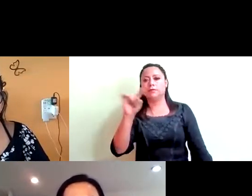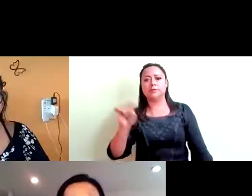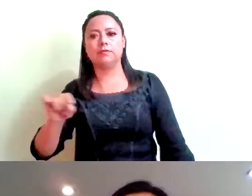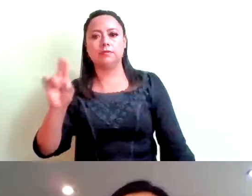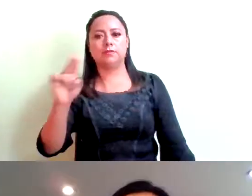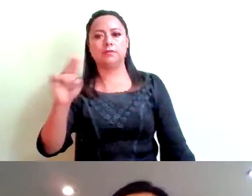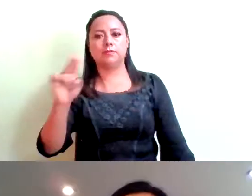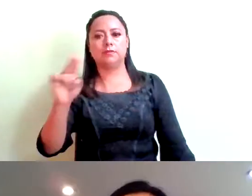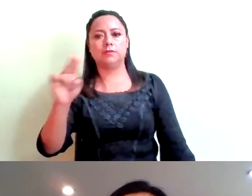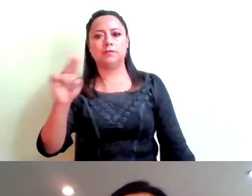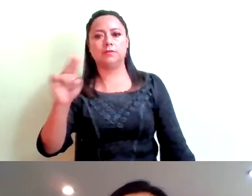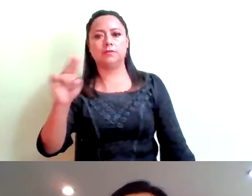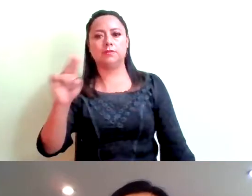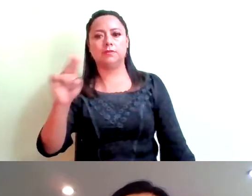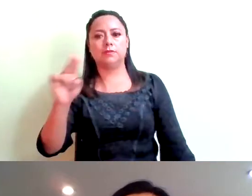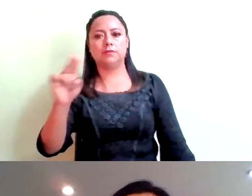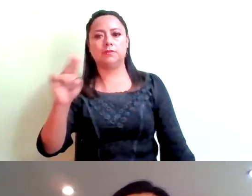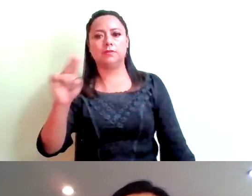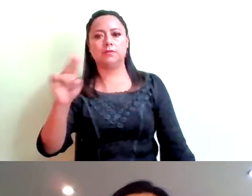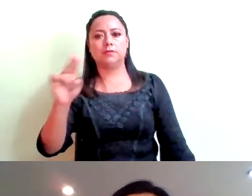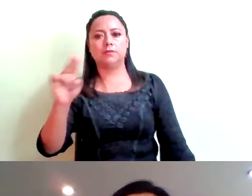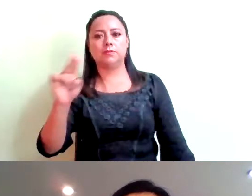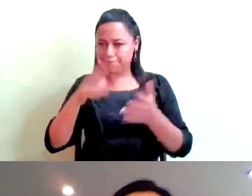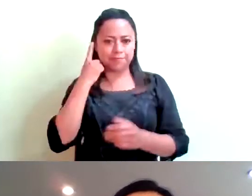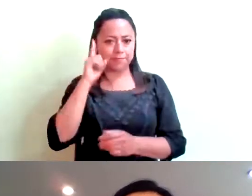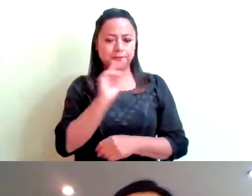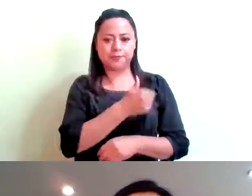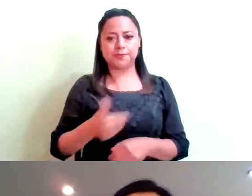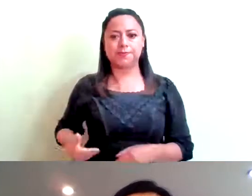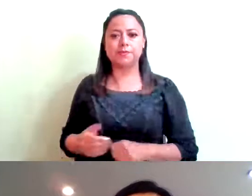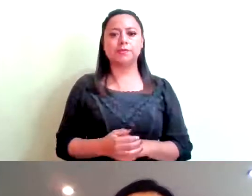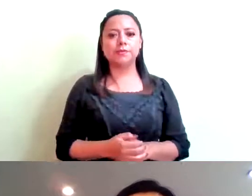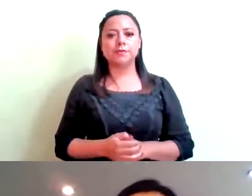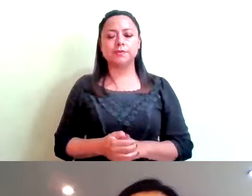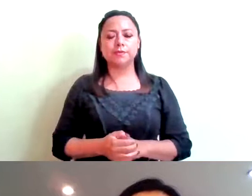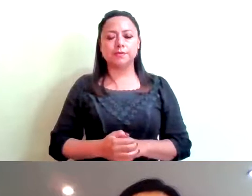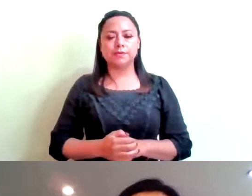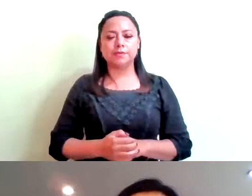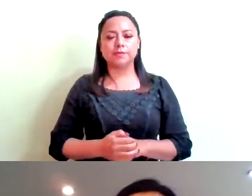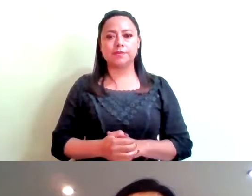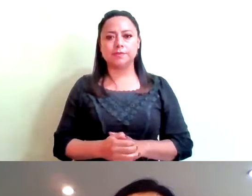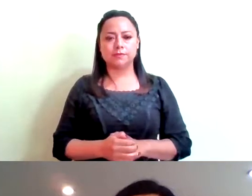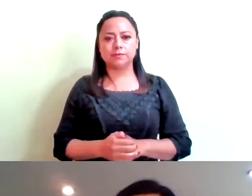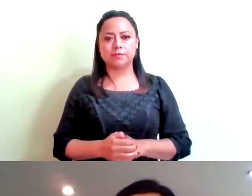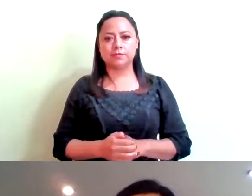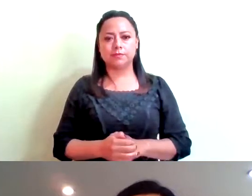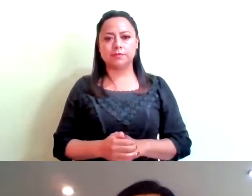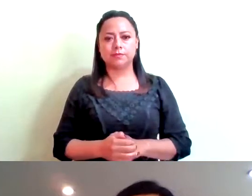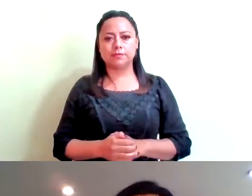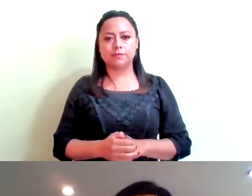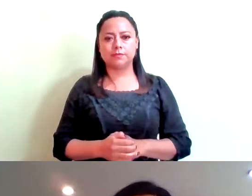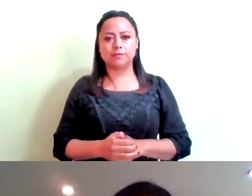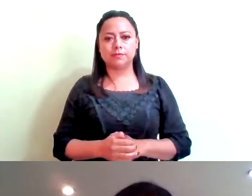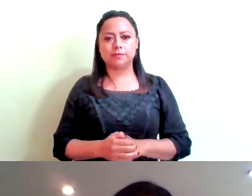diputada presidenta. Gracias, diputada. Antes de poner a discusión el dictamen, esta presidencia realizará una breve reseña